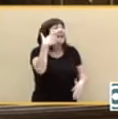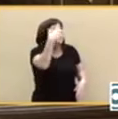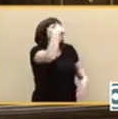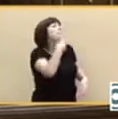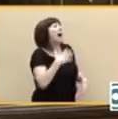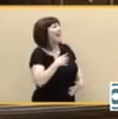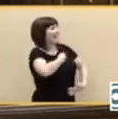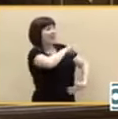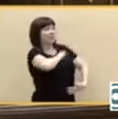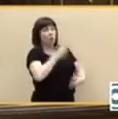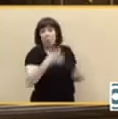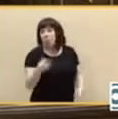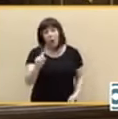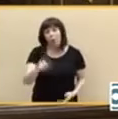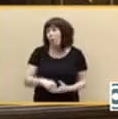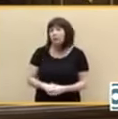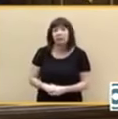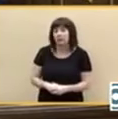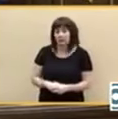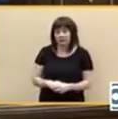Durante el jueves 24 de mayo,